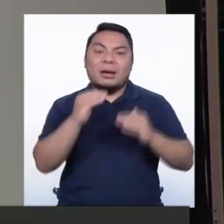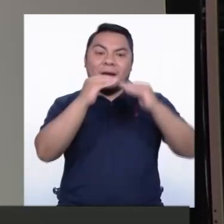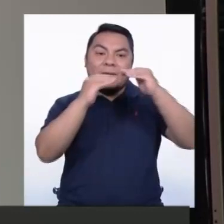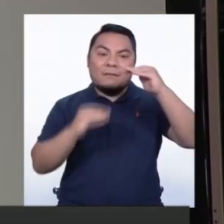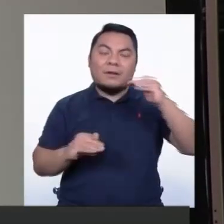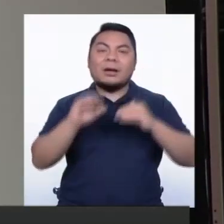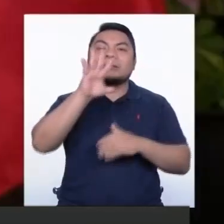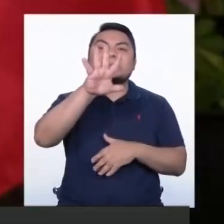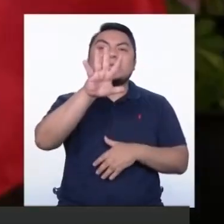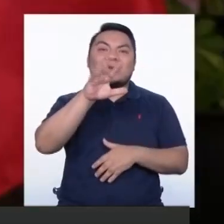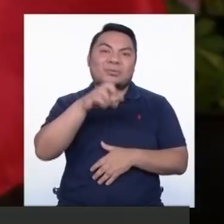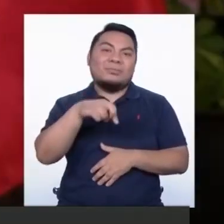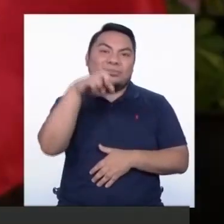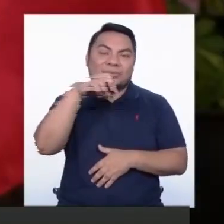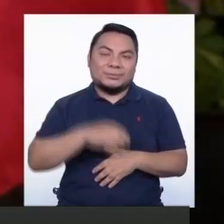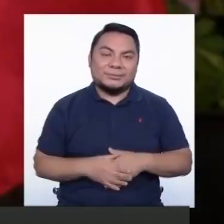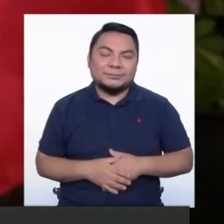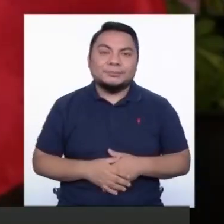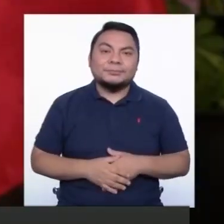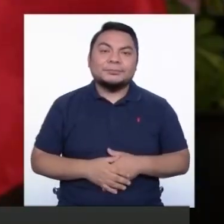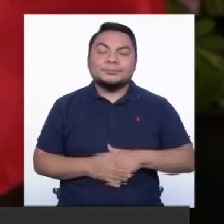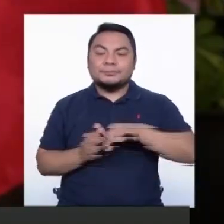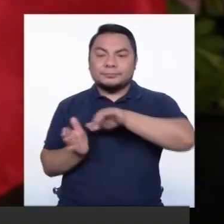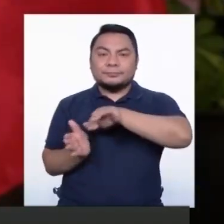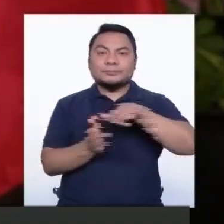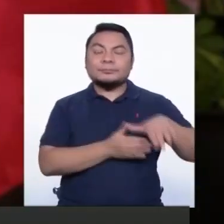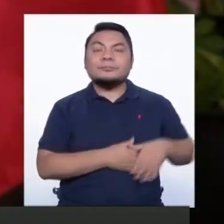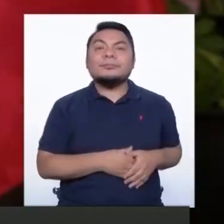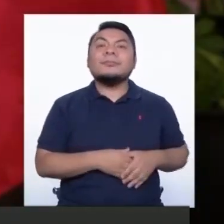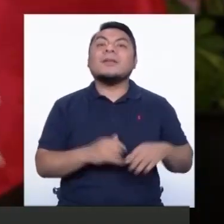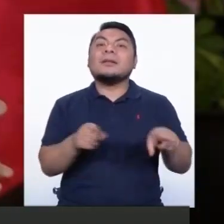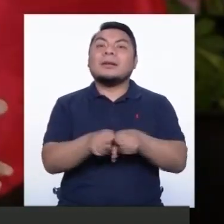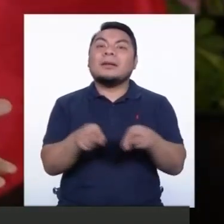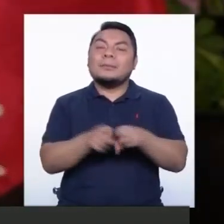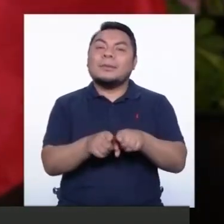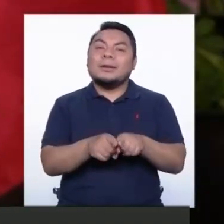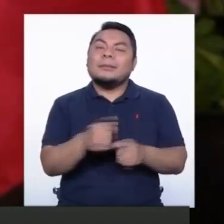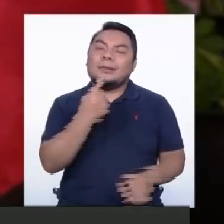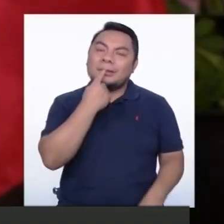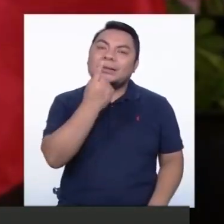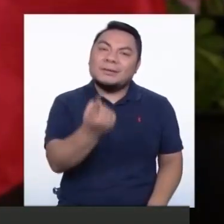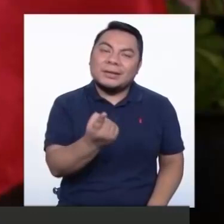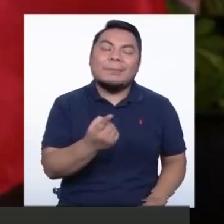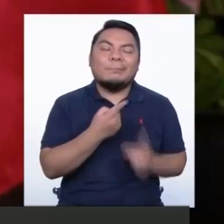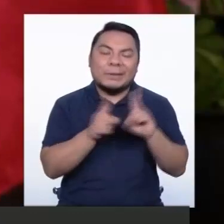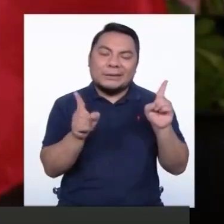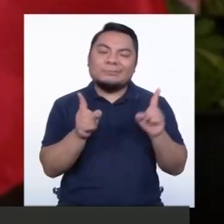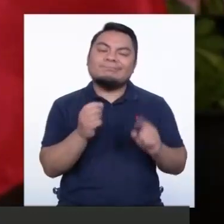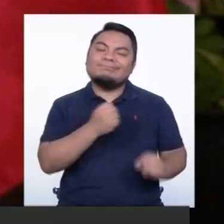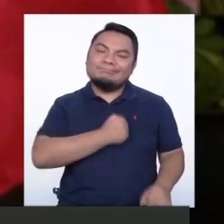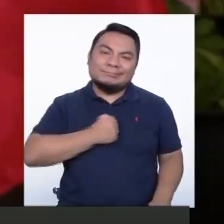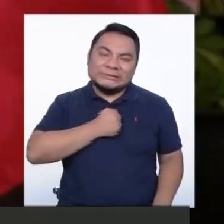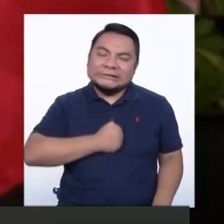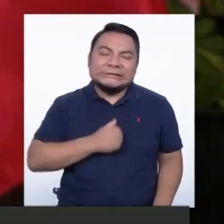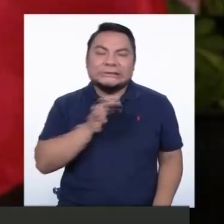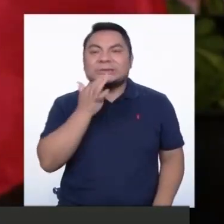puntos porcentuales. Y también tenemos que decir, por doloroso que sea, cuál